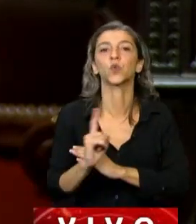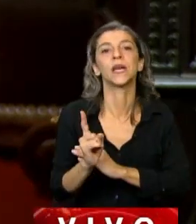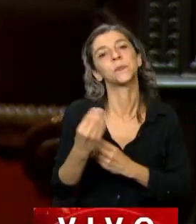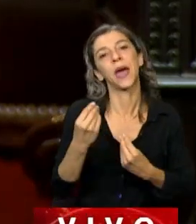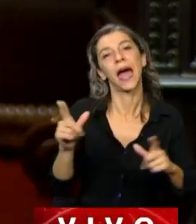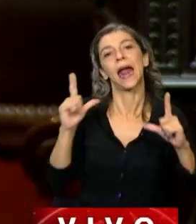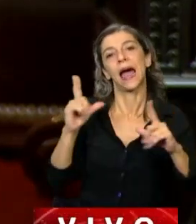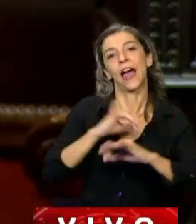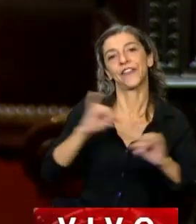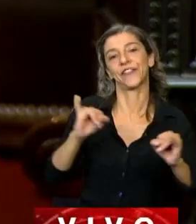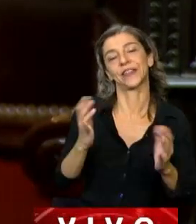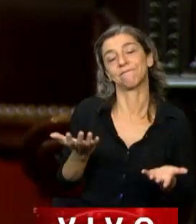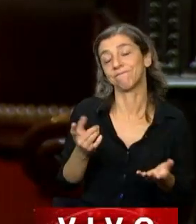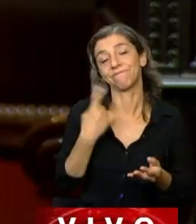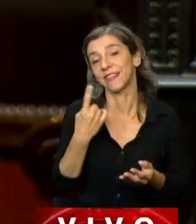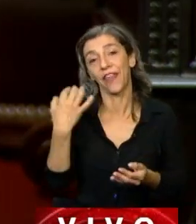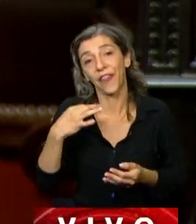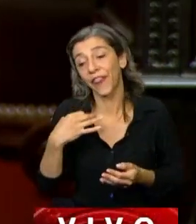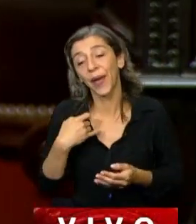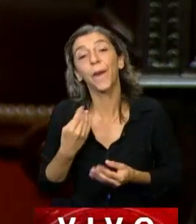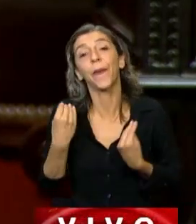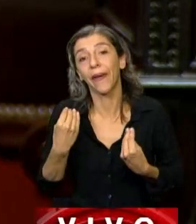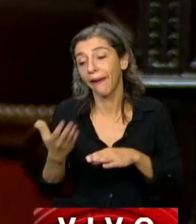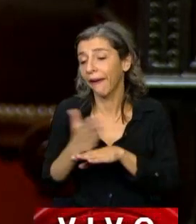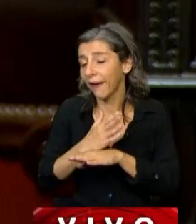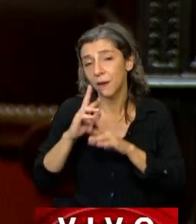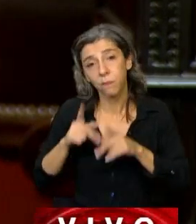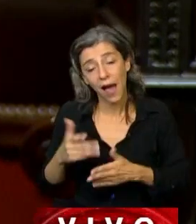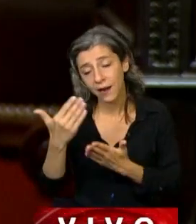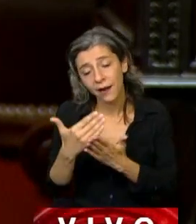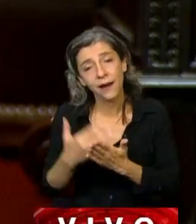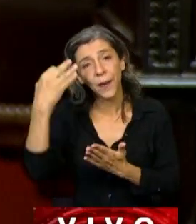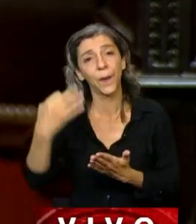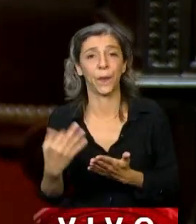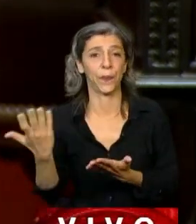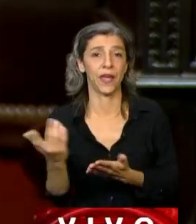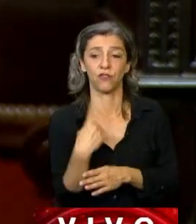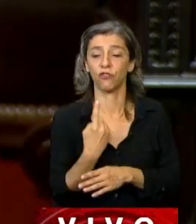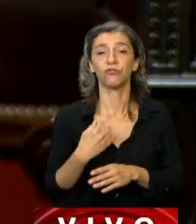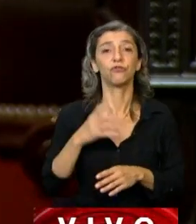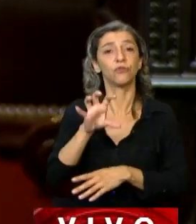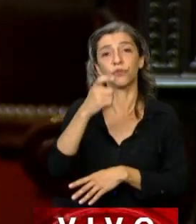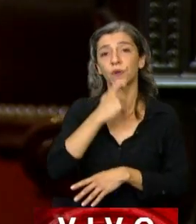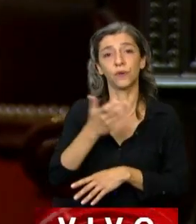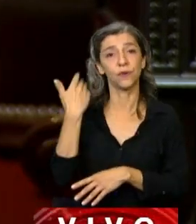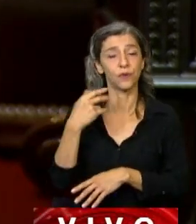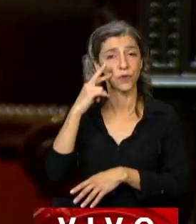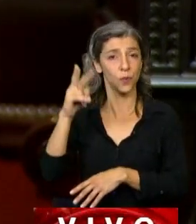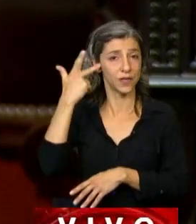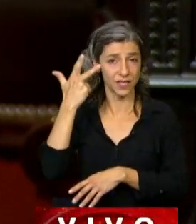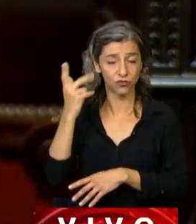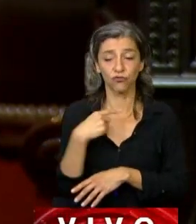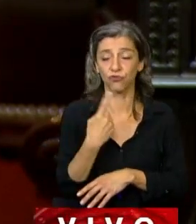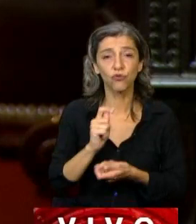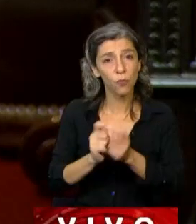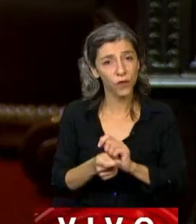eslogan, que haya gestión. En Mendoza, en 2018, modificamos la Ley de Tránsito Provincial y la política